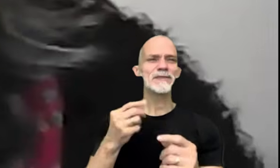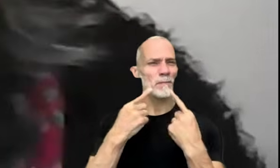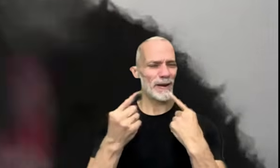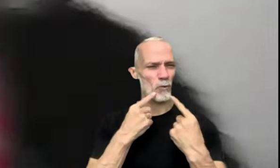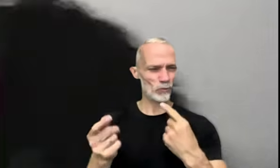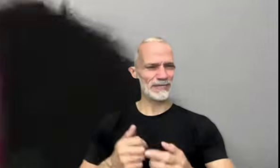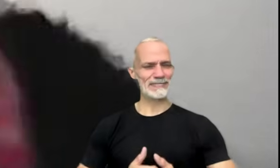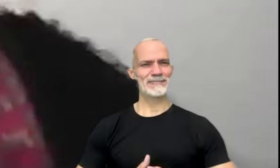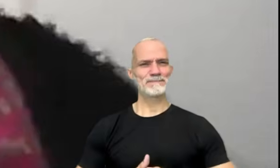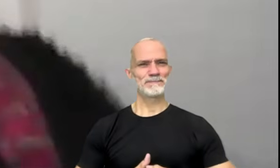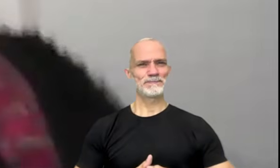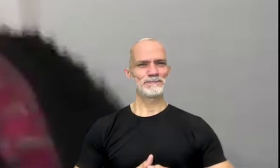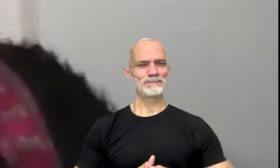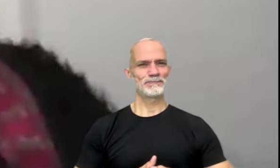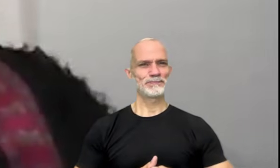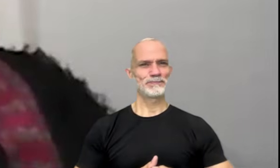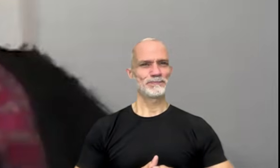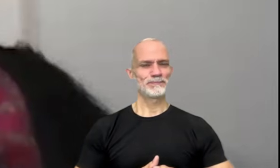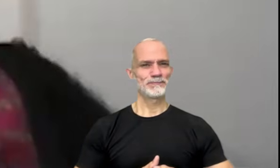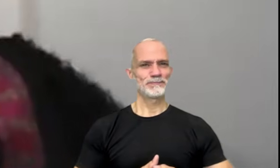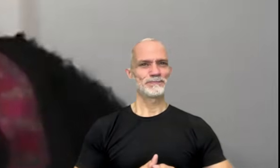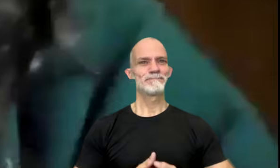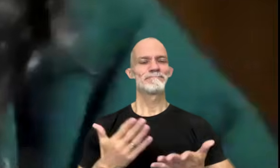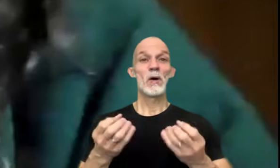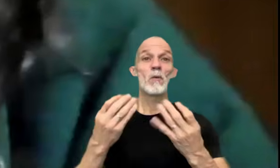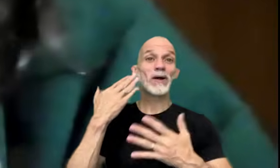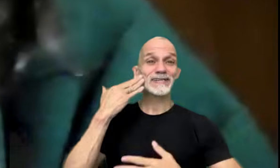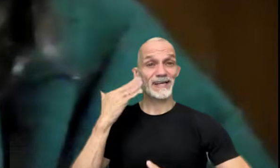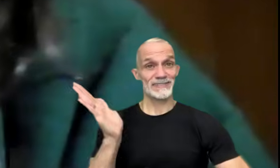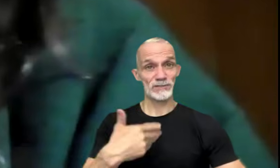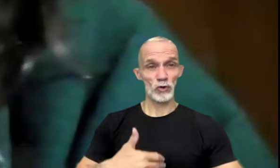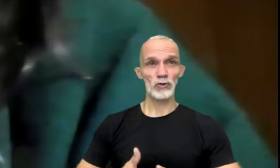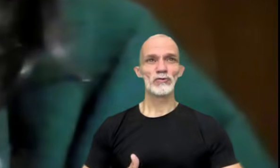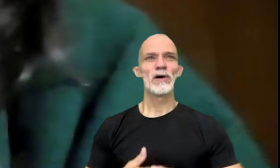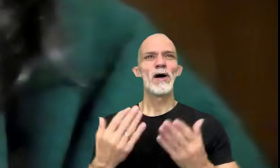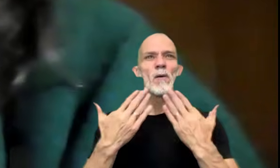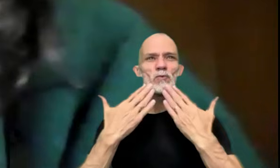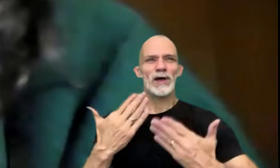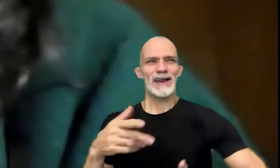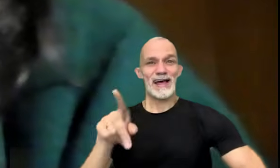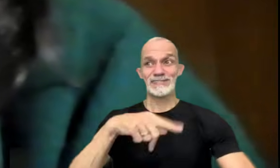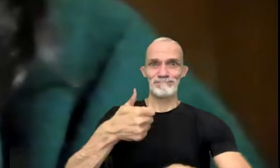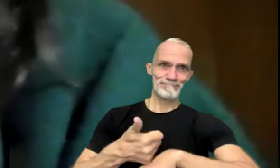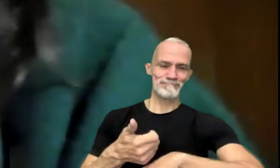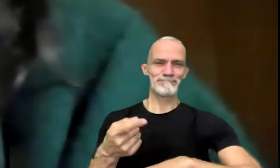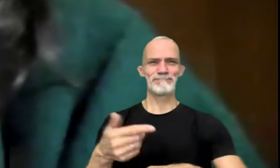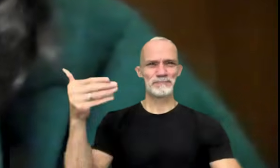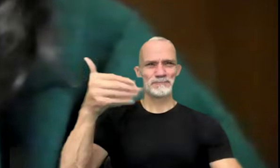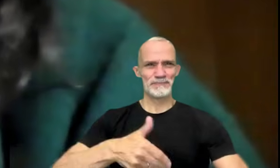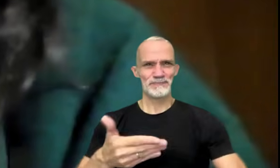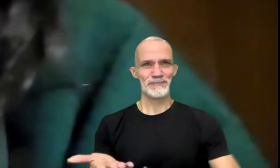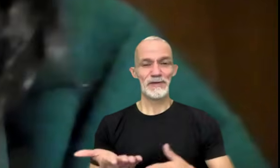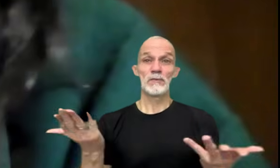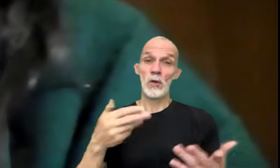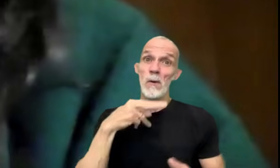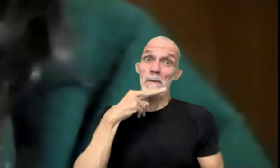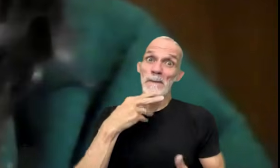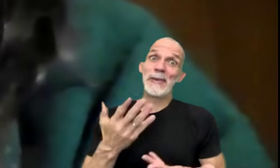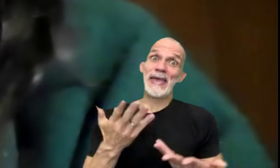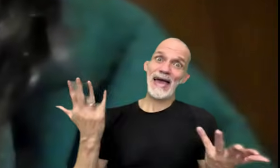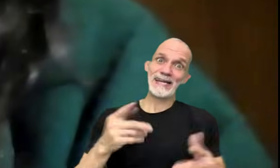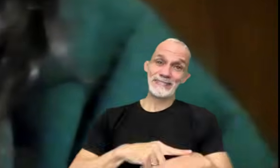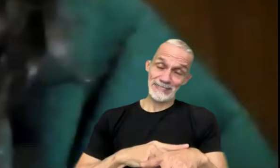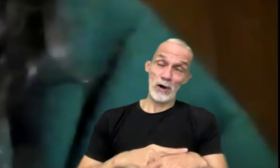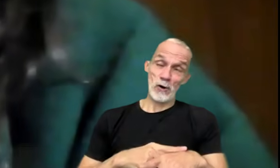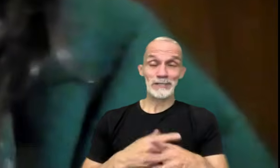preguntas. ¿Eh? Bueno, buenas tardes a todos. Muchas gracias por estar hoy presente, siendo viernes